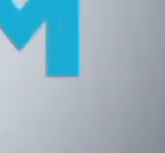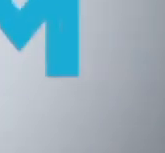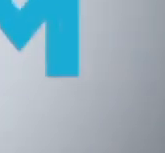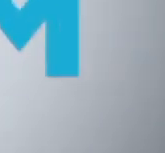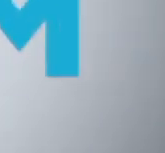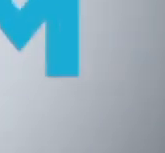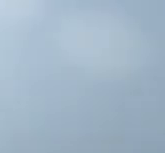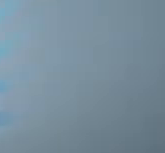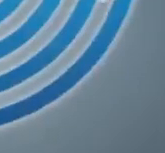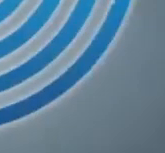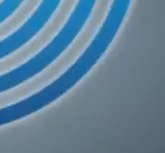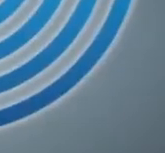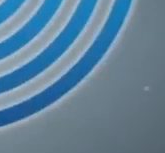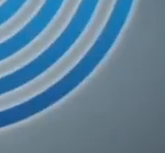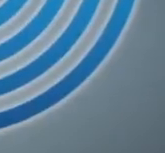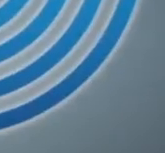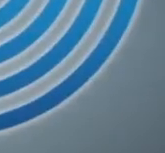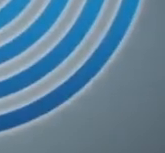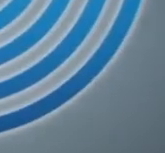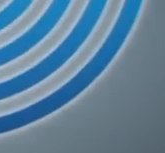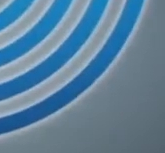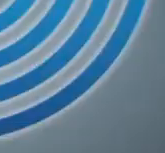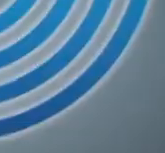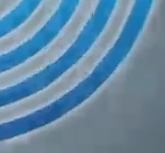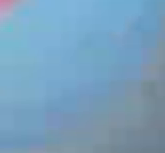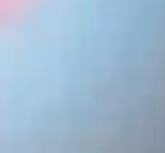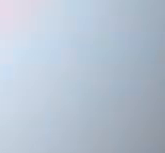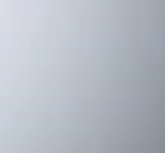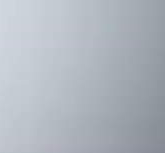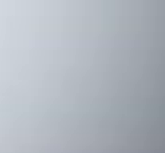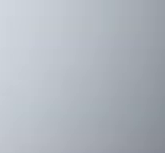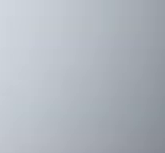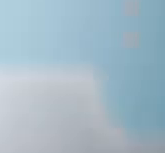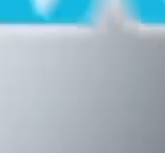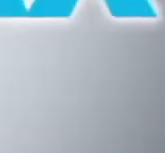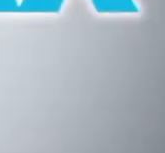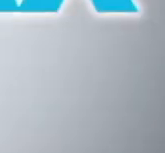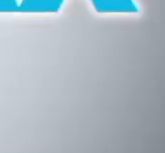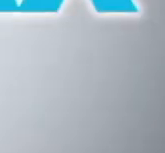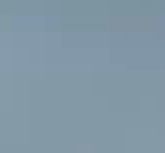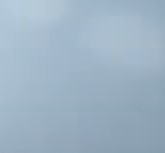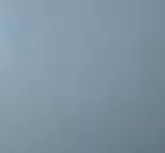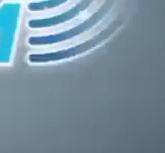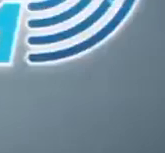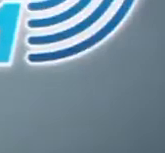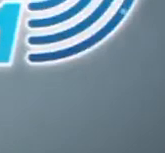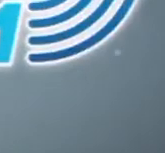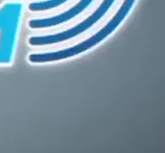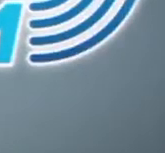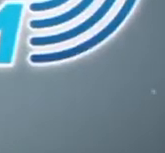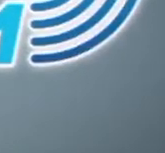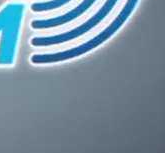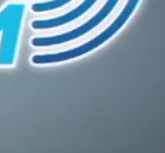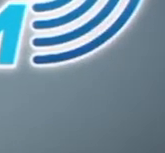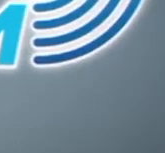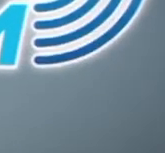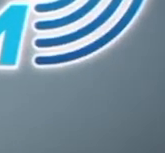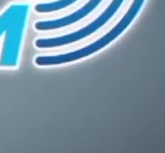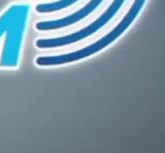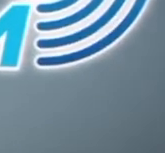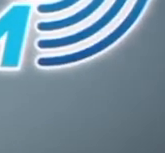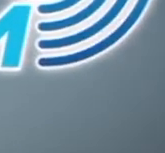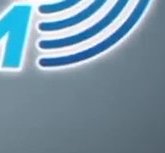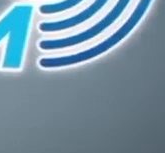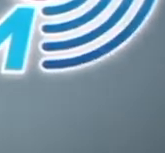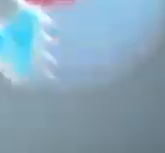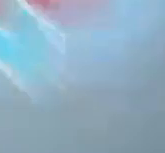XHCAL 94.3 FM Radio Calpulalpa. XHTLAX Radio Altiplano